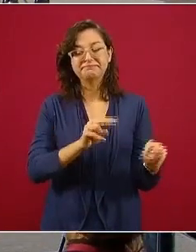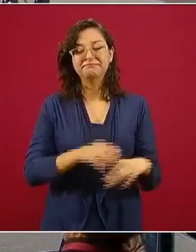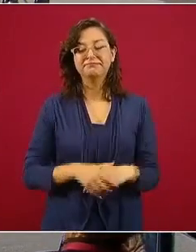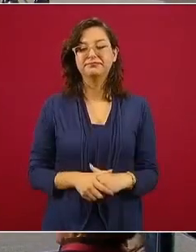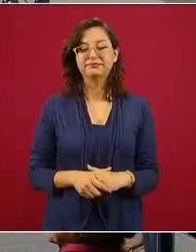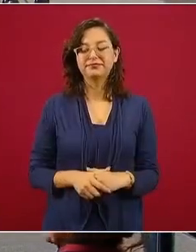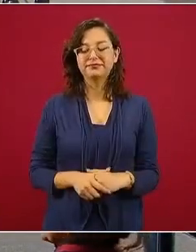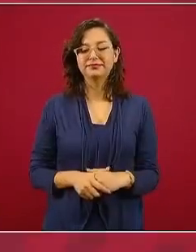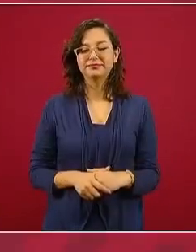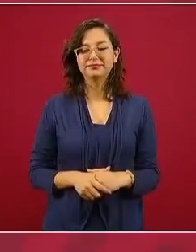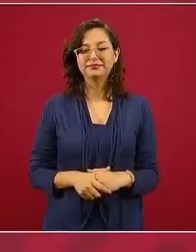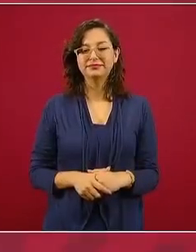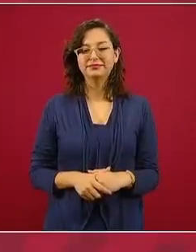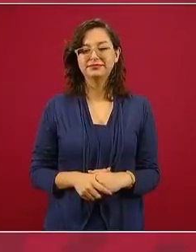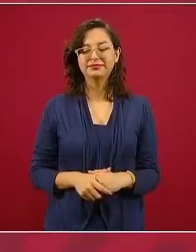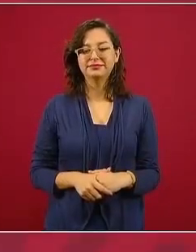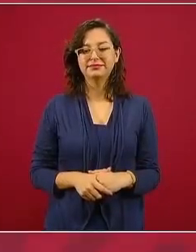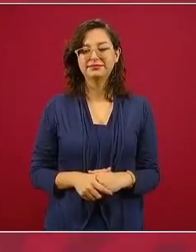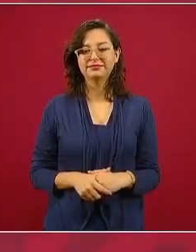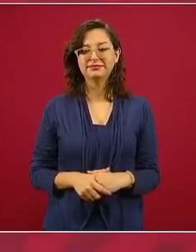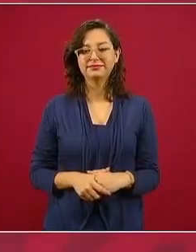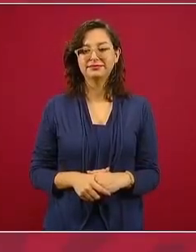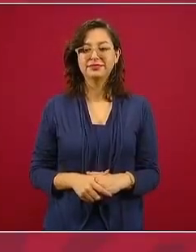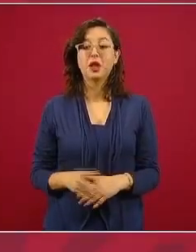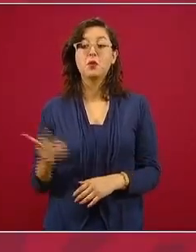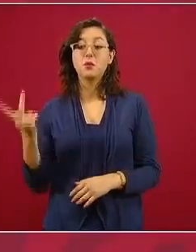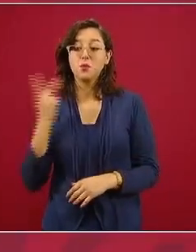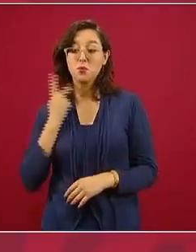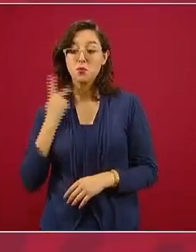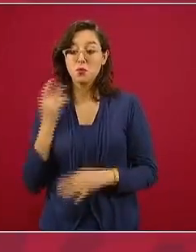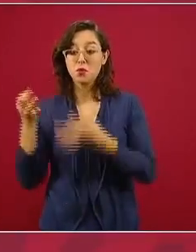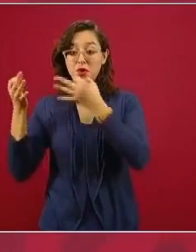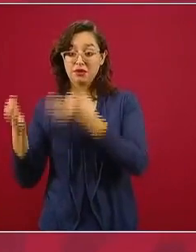Claro, una cosa es la política y otra cosa es